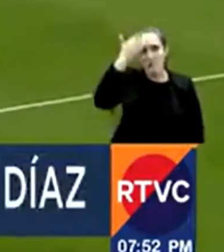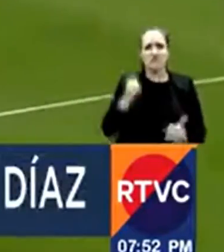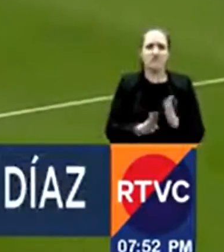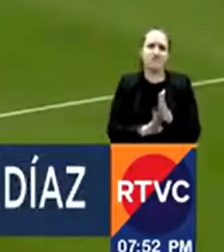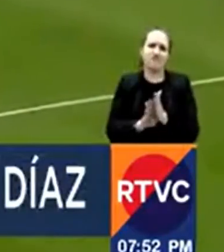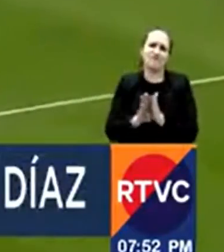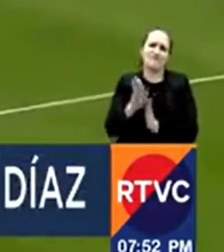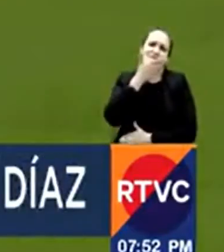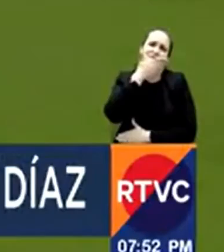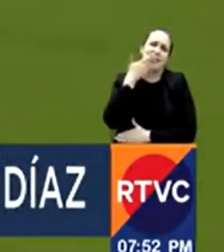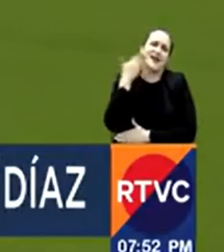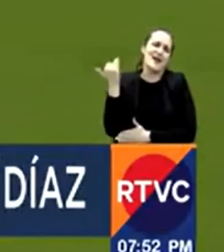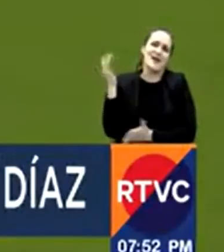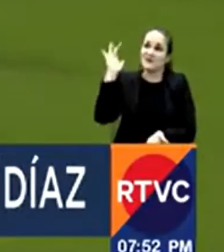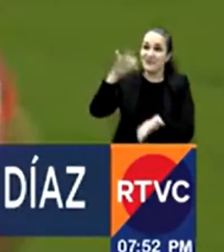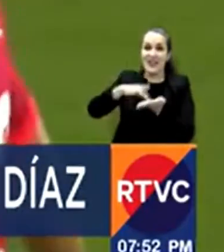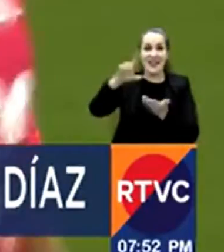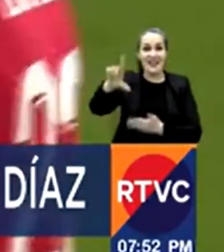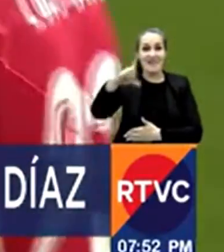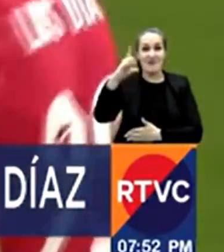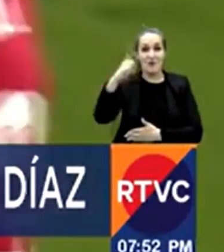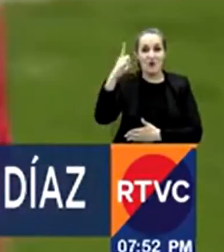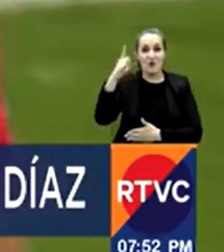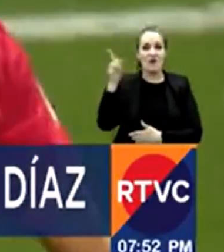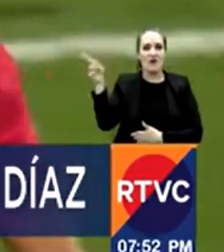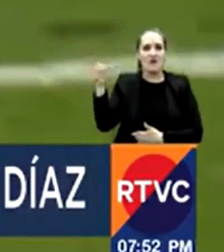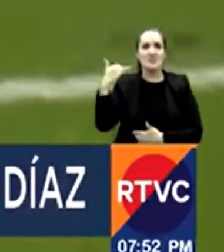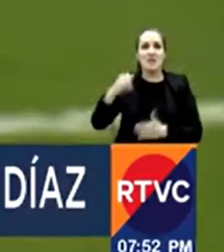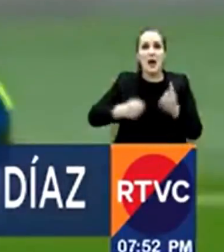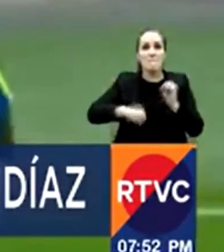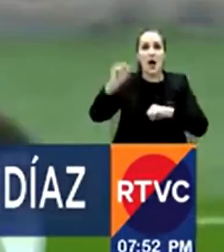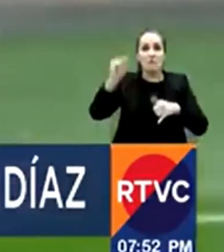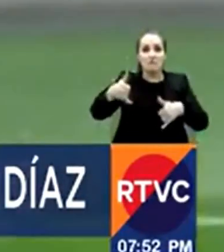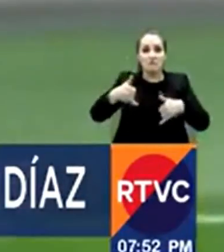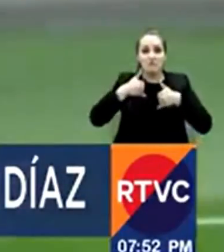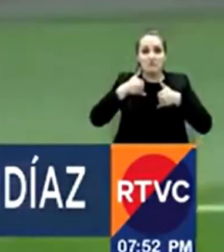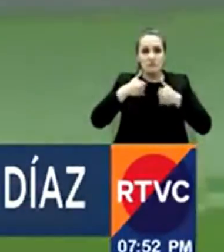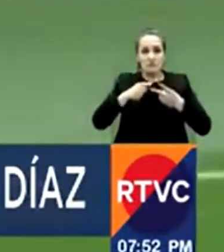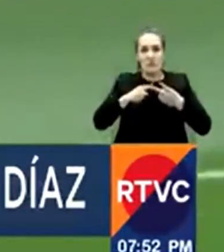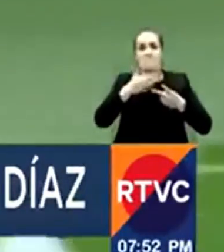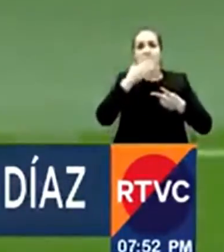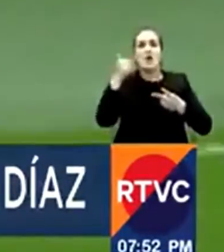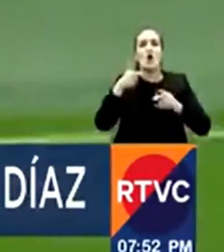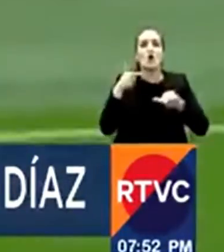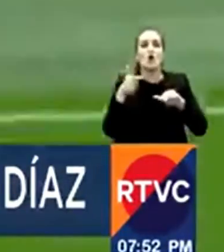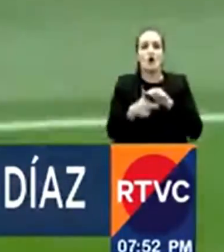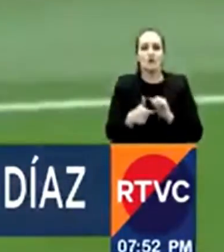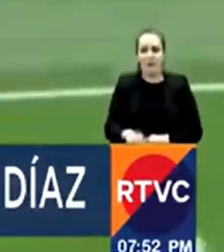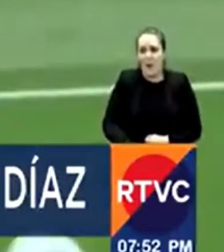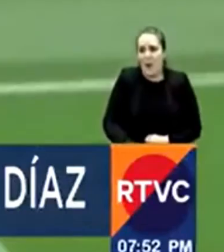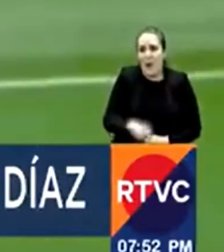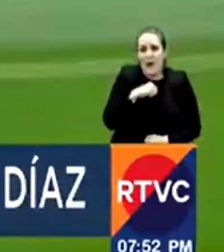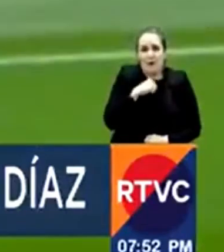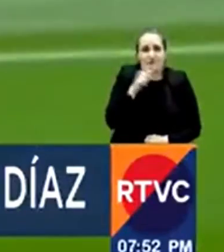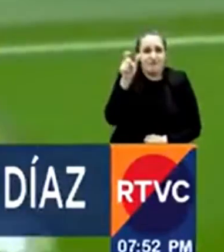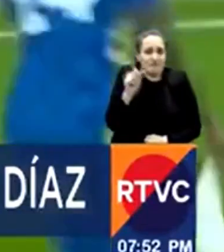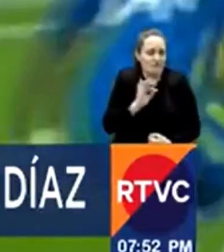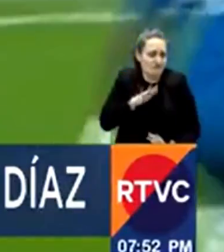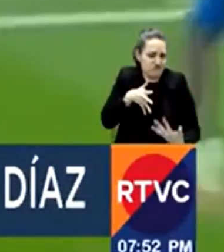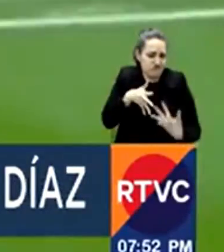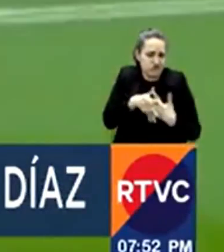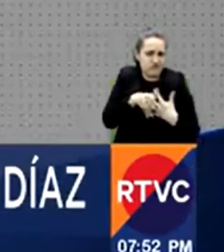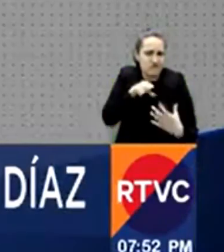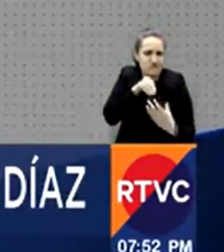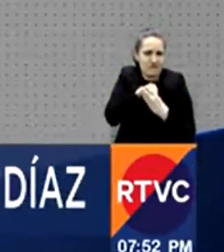de su carrera desde su llegada a Liverpool. Ya ganó un título, ganó un premio a mejor gol del mes y está orgulloso de lo que ha sido su adaptación con